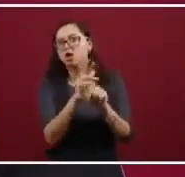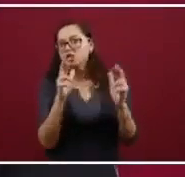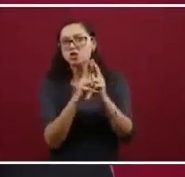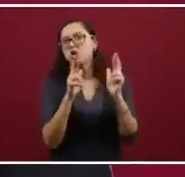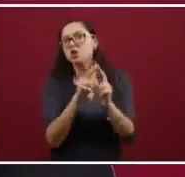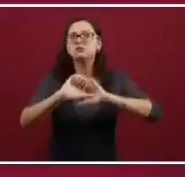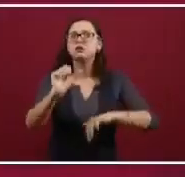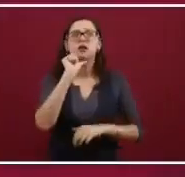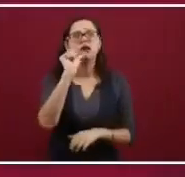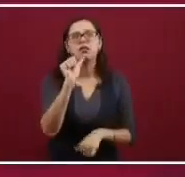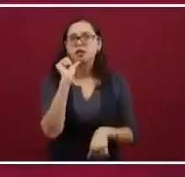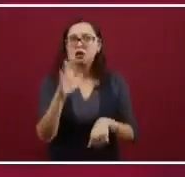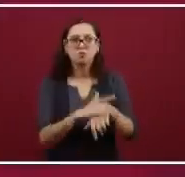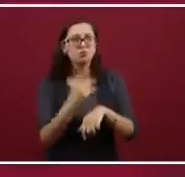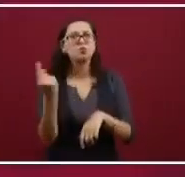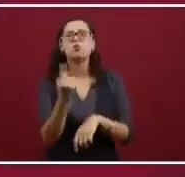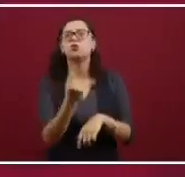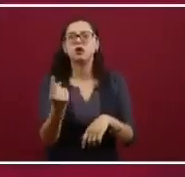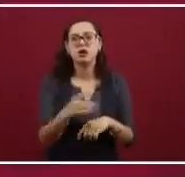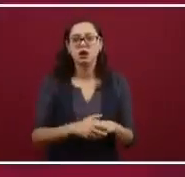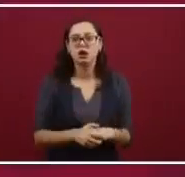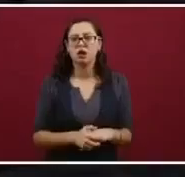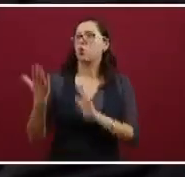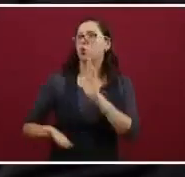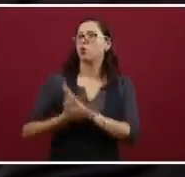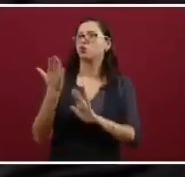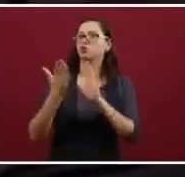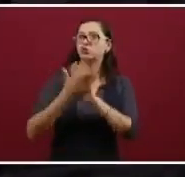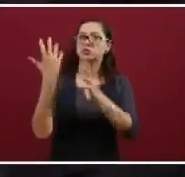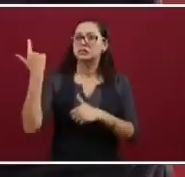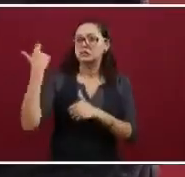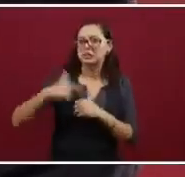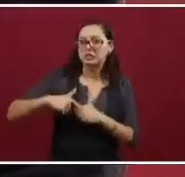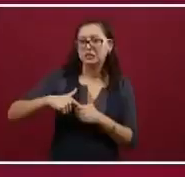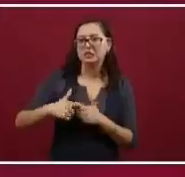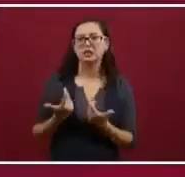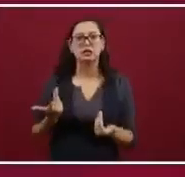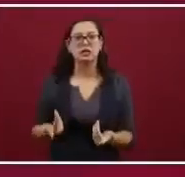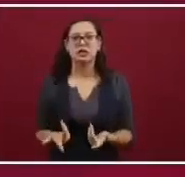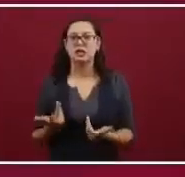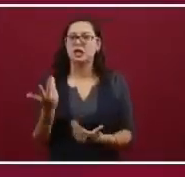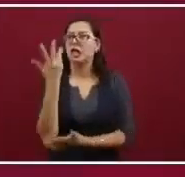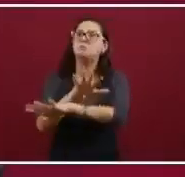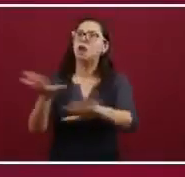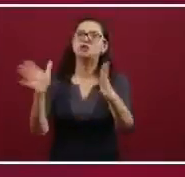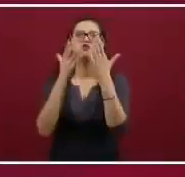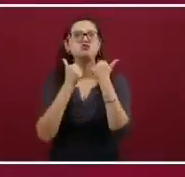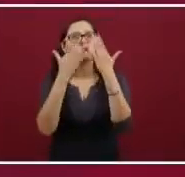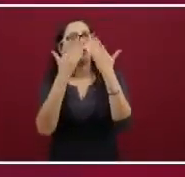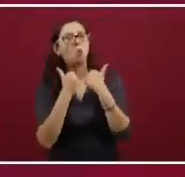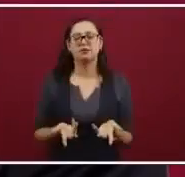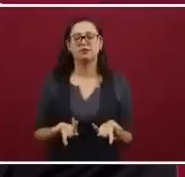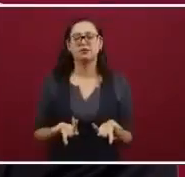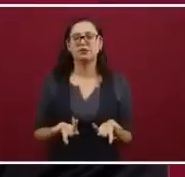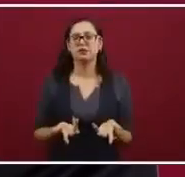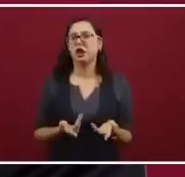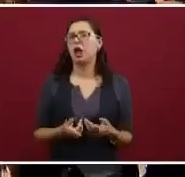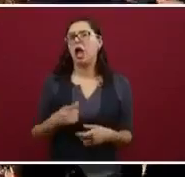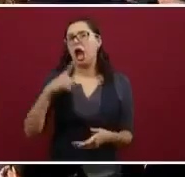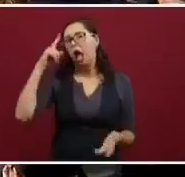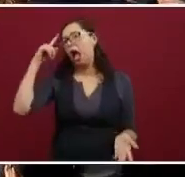el himno nacional, o que cómo voy a empezar una refinería si no hay estudio de impacto ambiental, o que no va a costar